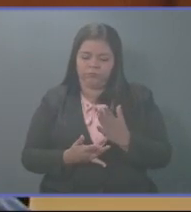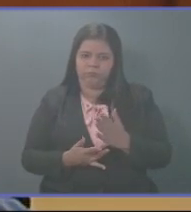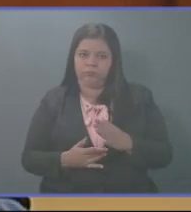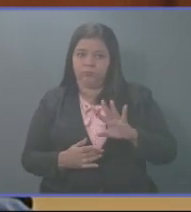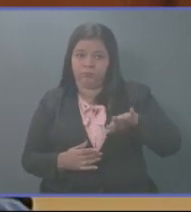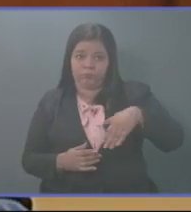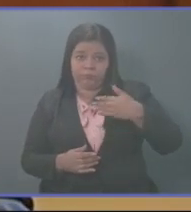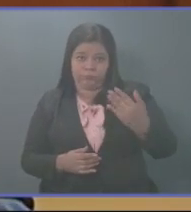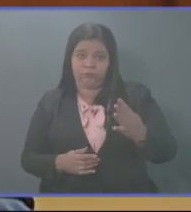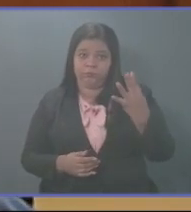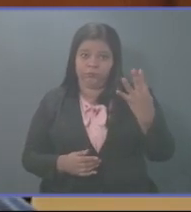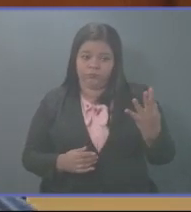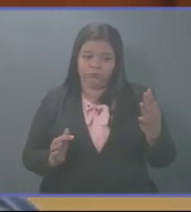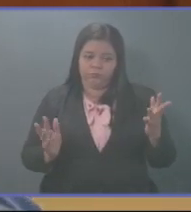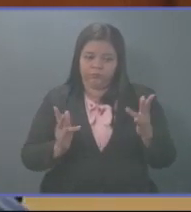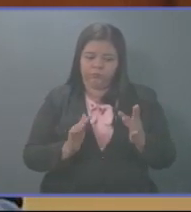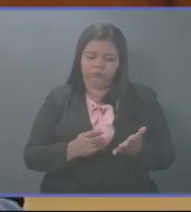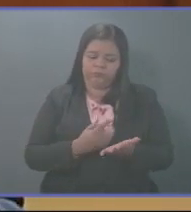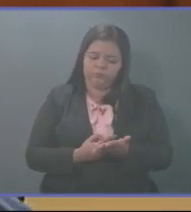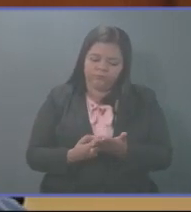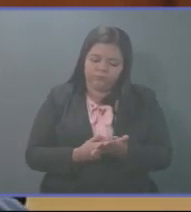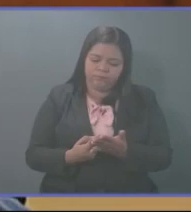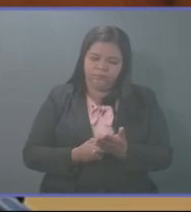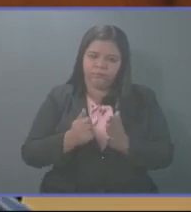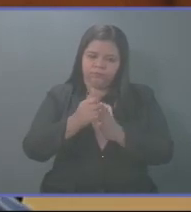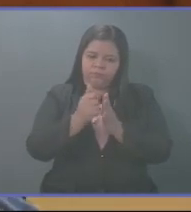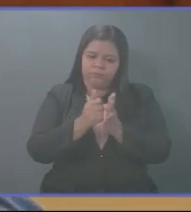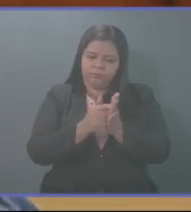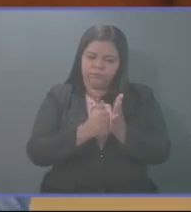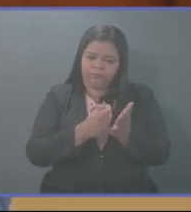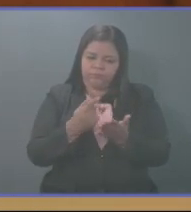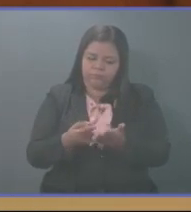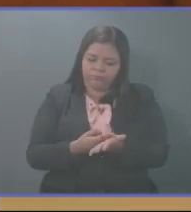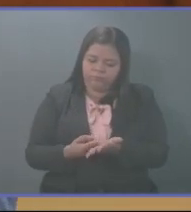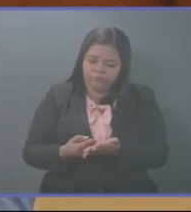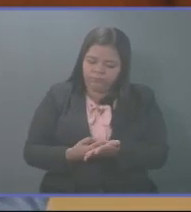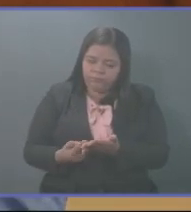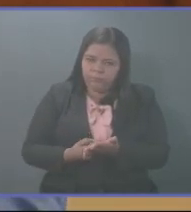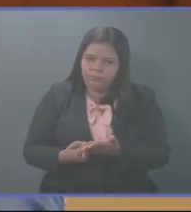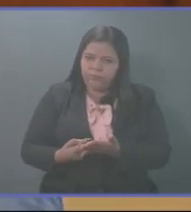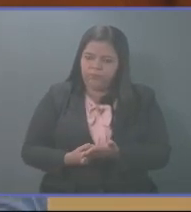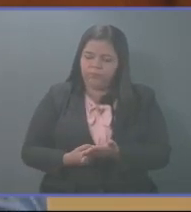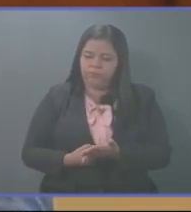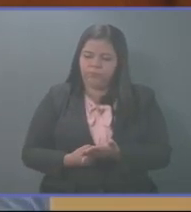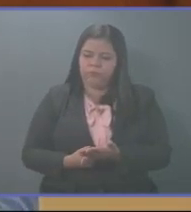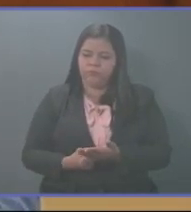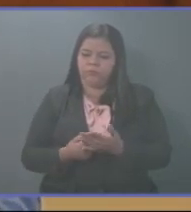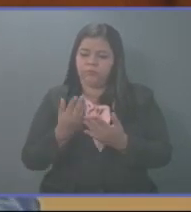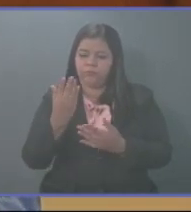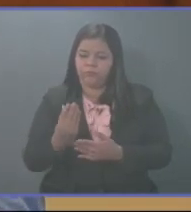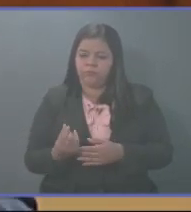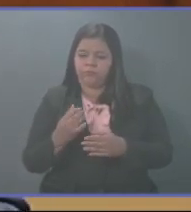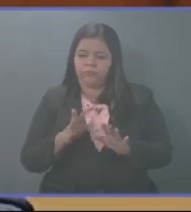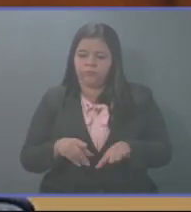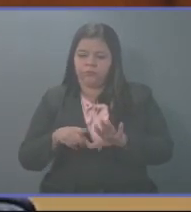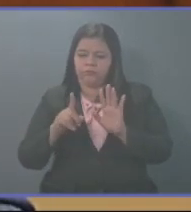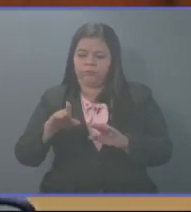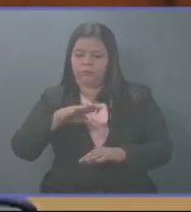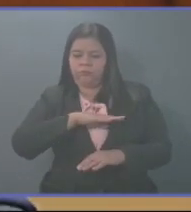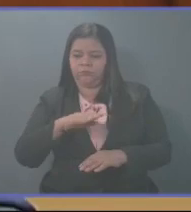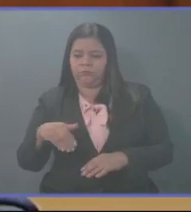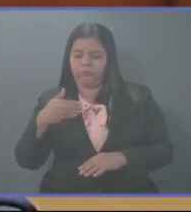4 sesiones se discutió el articulado del proyecto. Con fecha 16 de septiembre